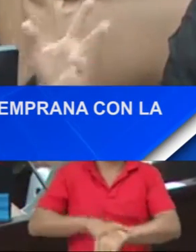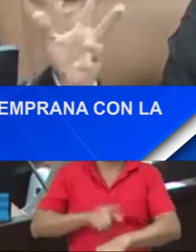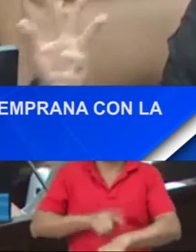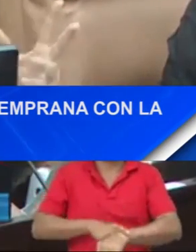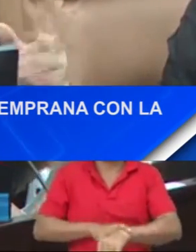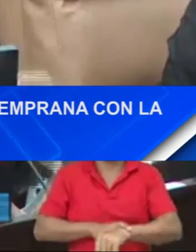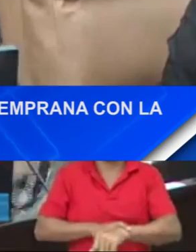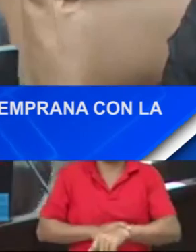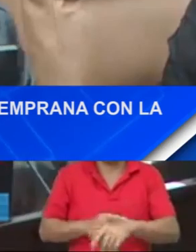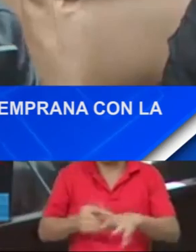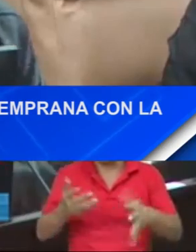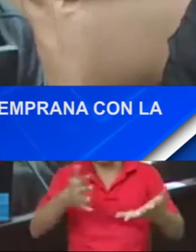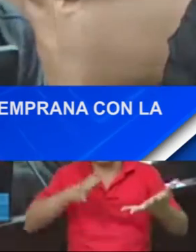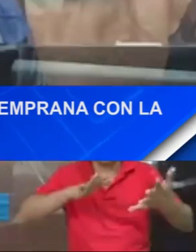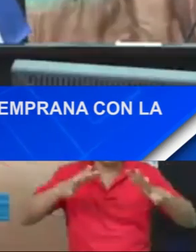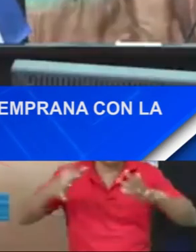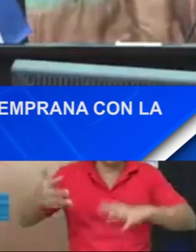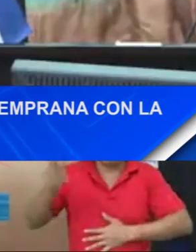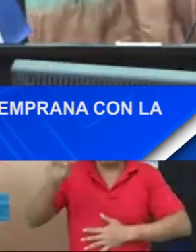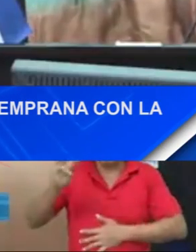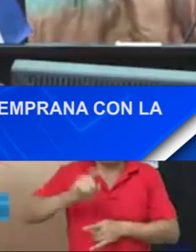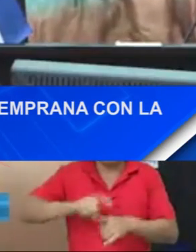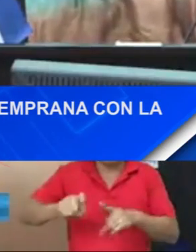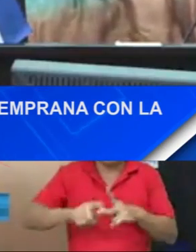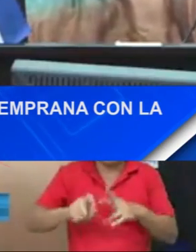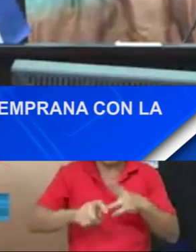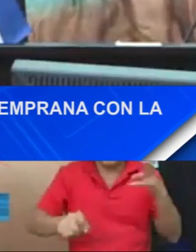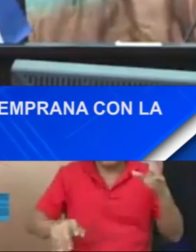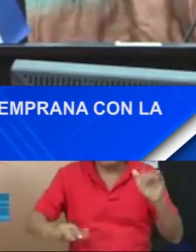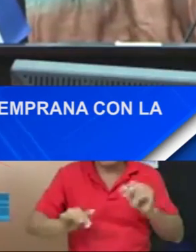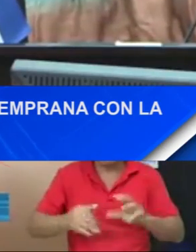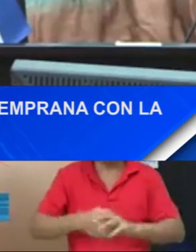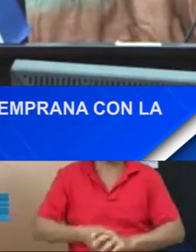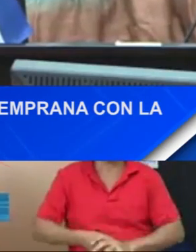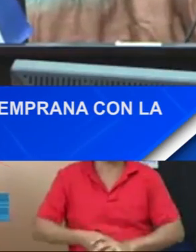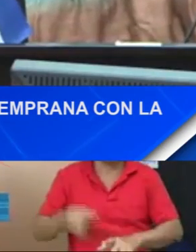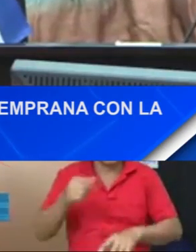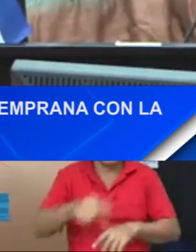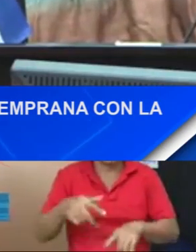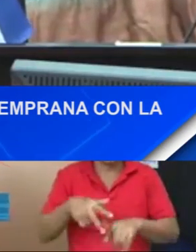periodo aproximadamente de 3 meses una vez que estos